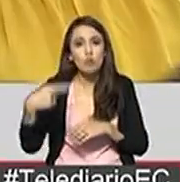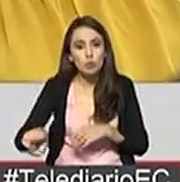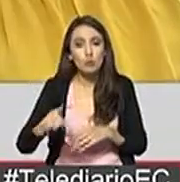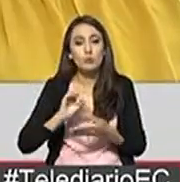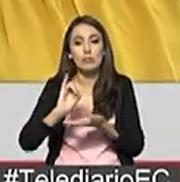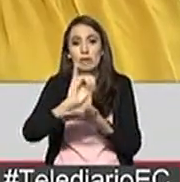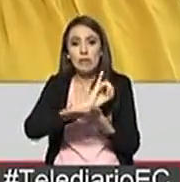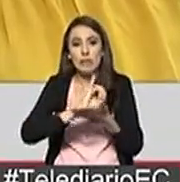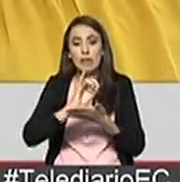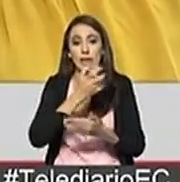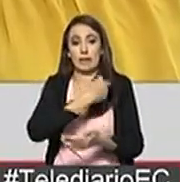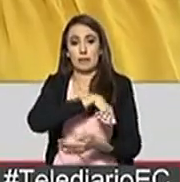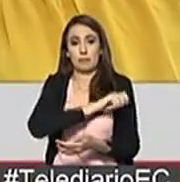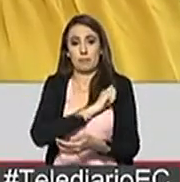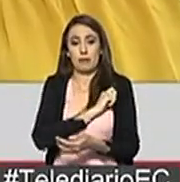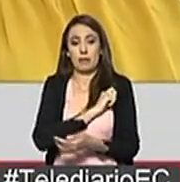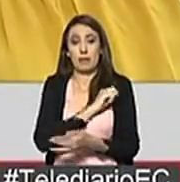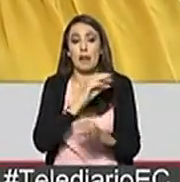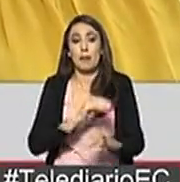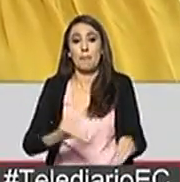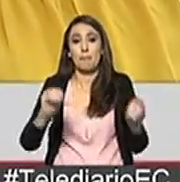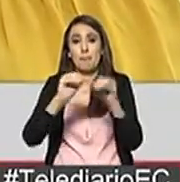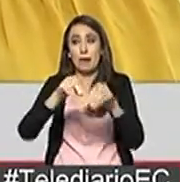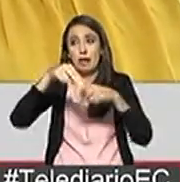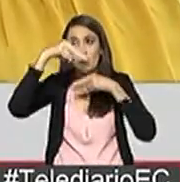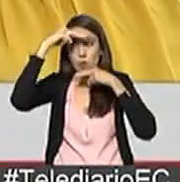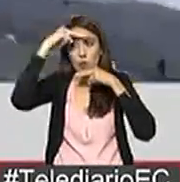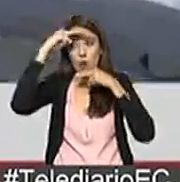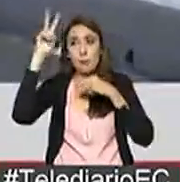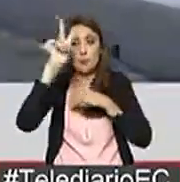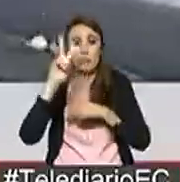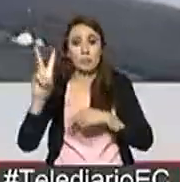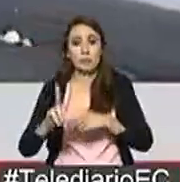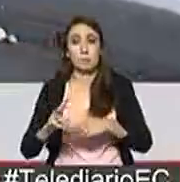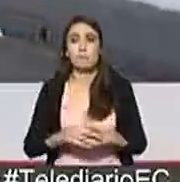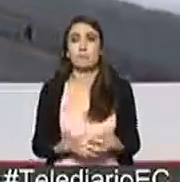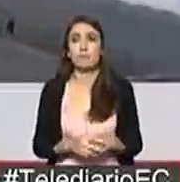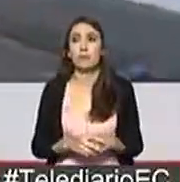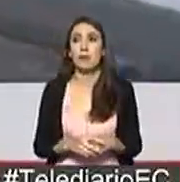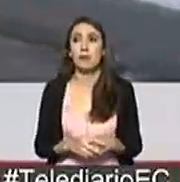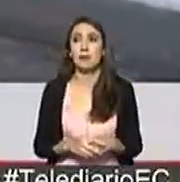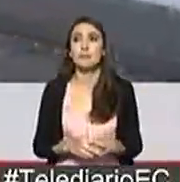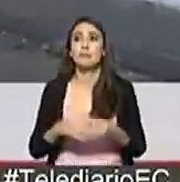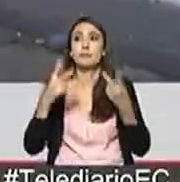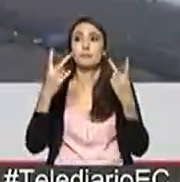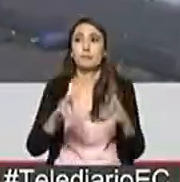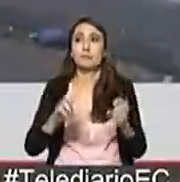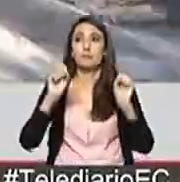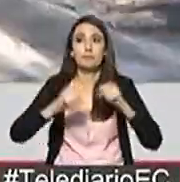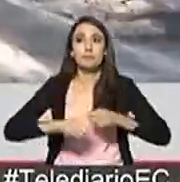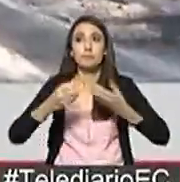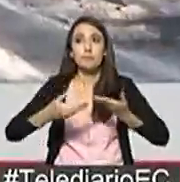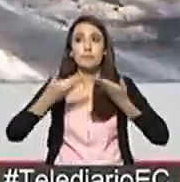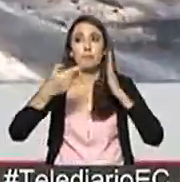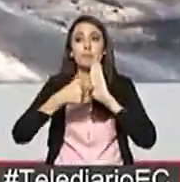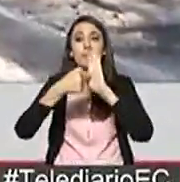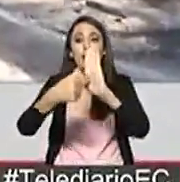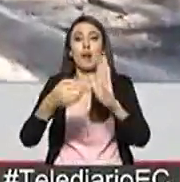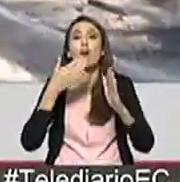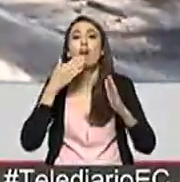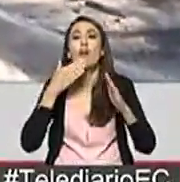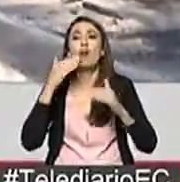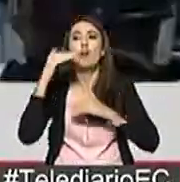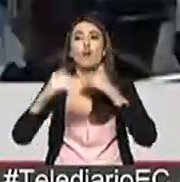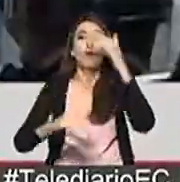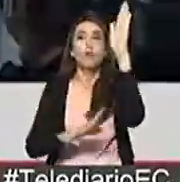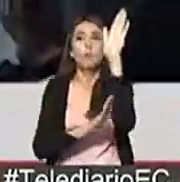en España, la mayor parte de las noticias falsas se originaron en Venezuela. A través de una línea de tiempo se presentaron el detalle de los hechos, cómo creció la violencia en